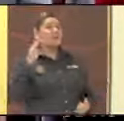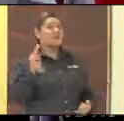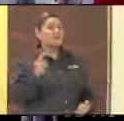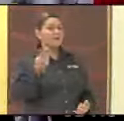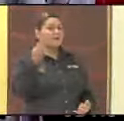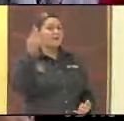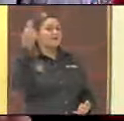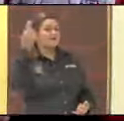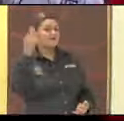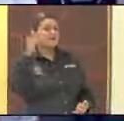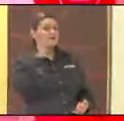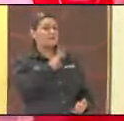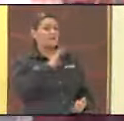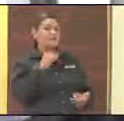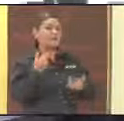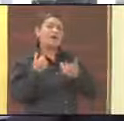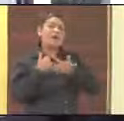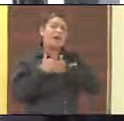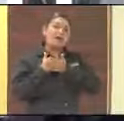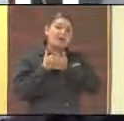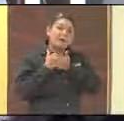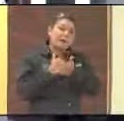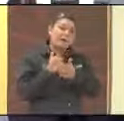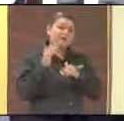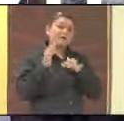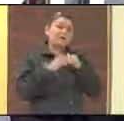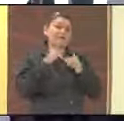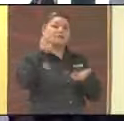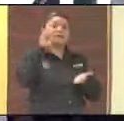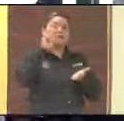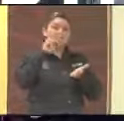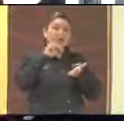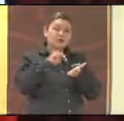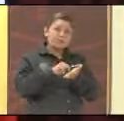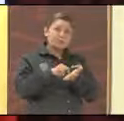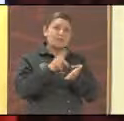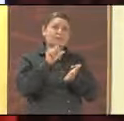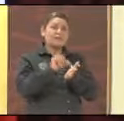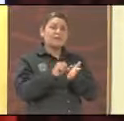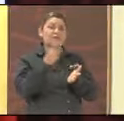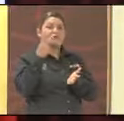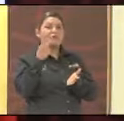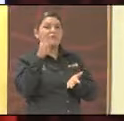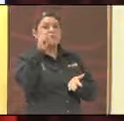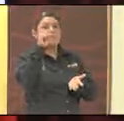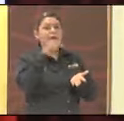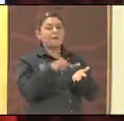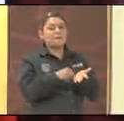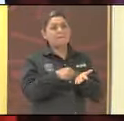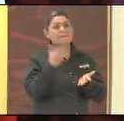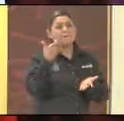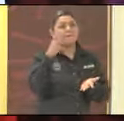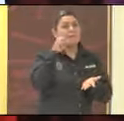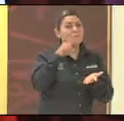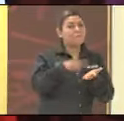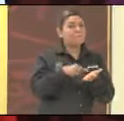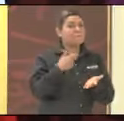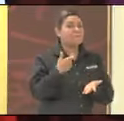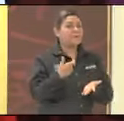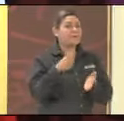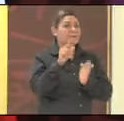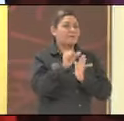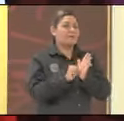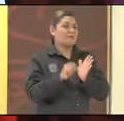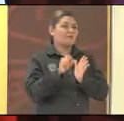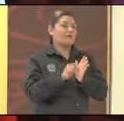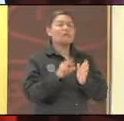tengamos la posibilidad de otorgarles, lo estamos haciendo ya, 2,000 pesos bimestrales, es decir, 1,000 pesos mensuales, porque no queremos